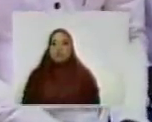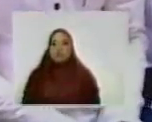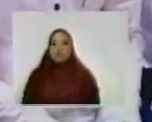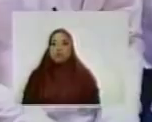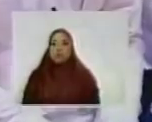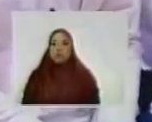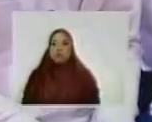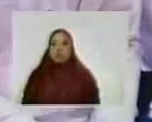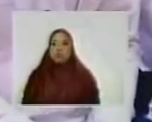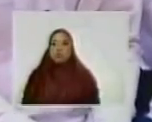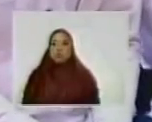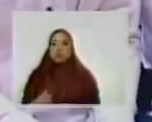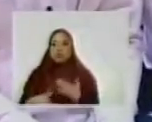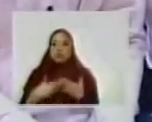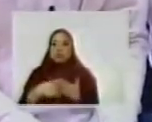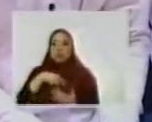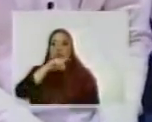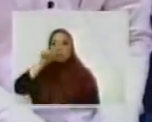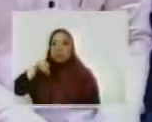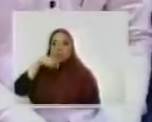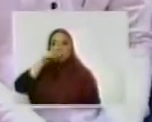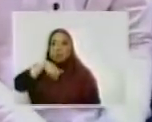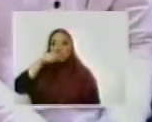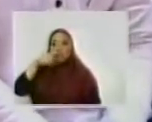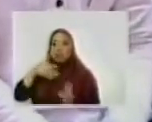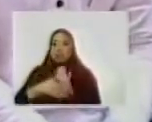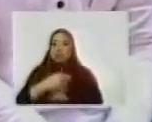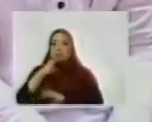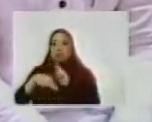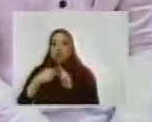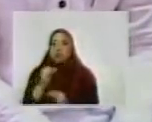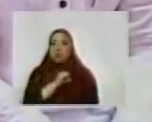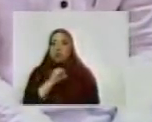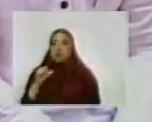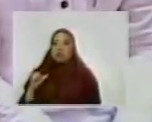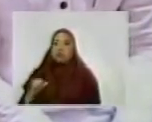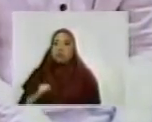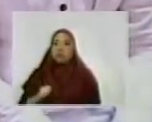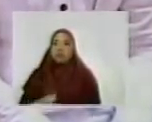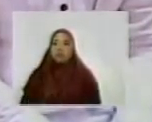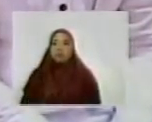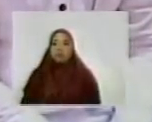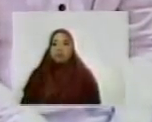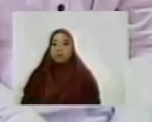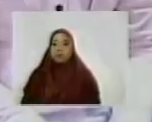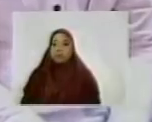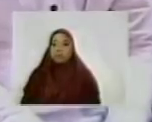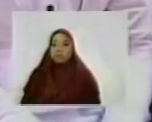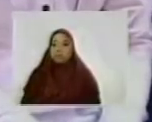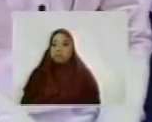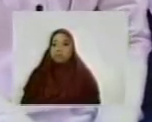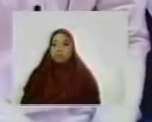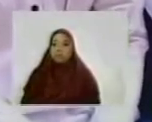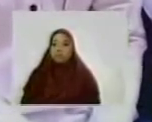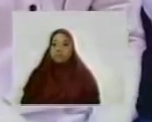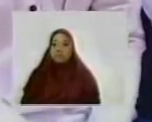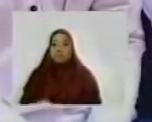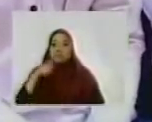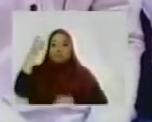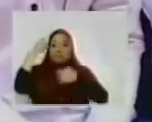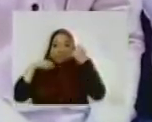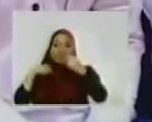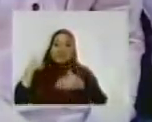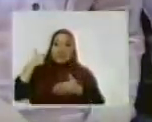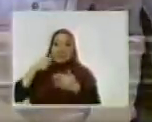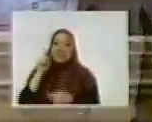Alí, nuestro Alí Rodríguez, levantó su voz. Solo, sabía que le iban a echar para atrás, pero nada le impidió que dijera lo que